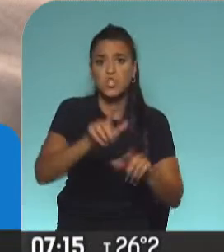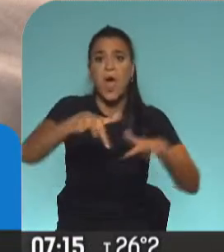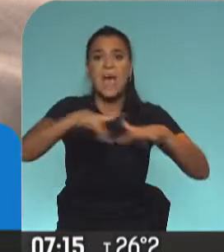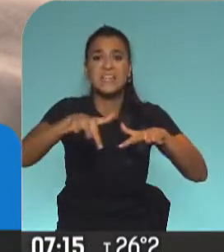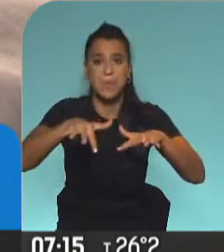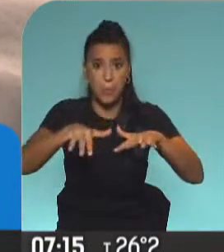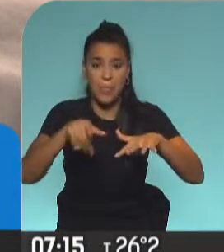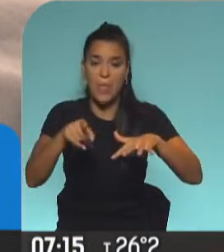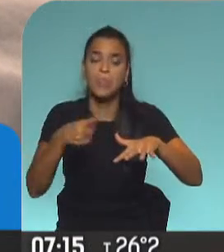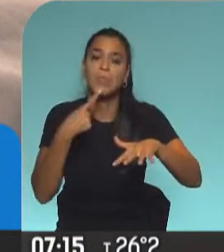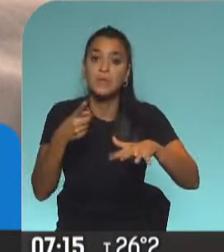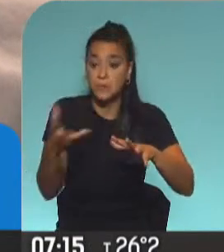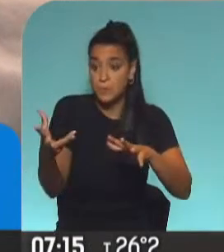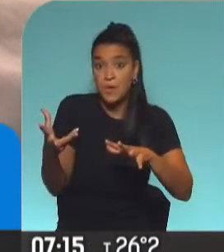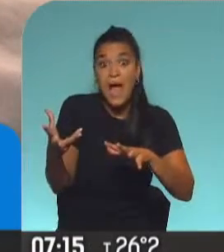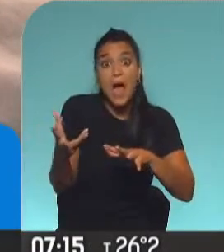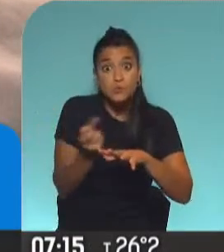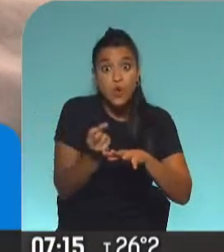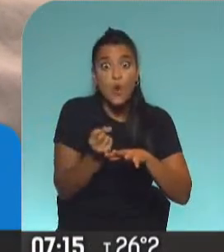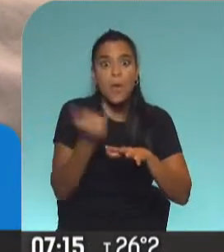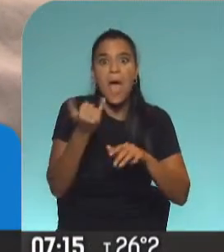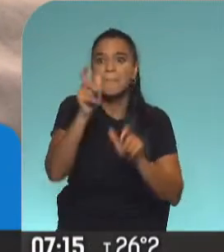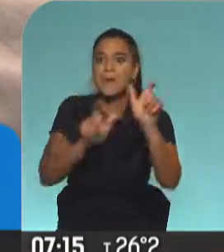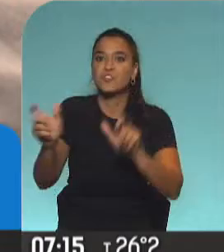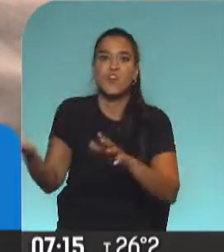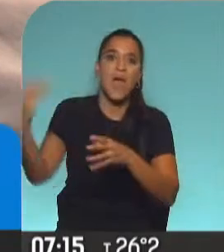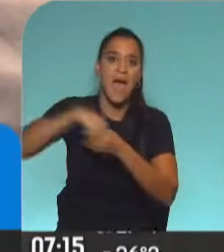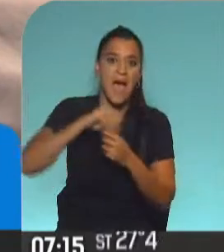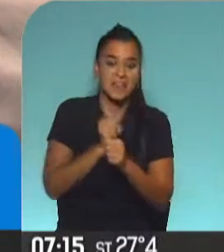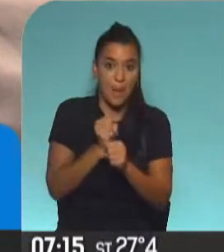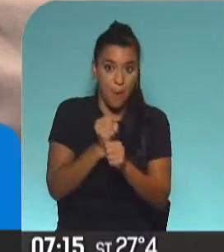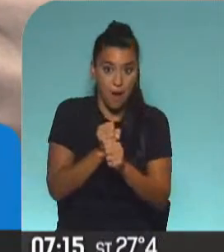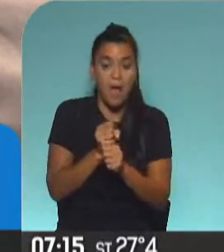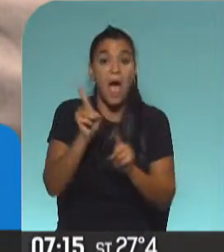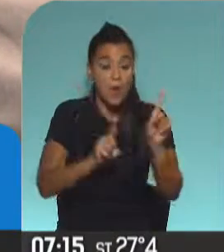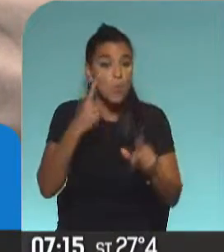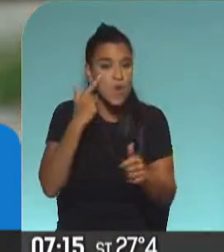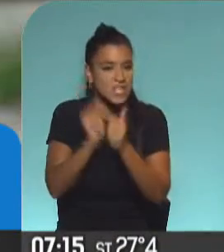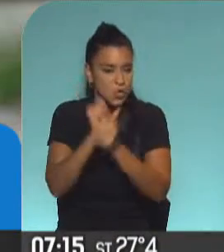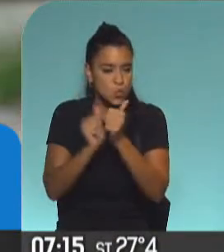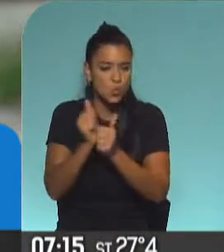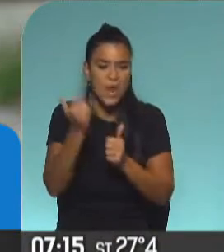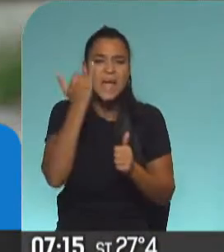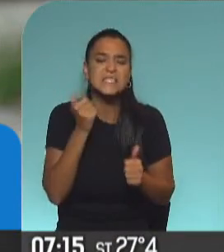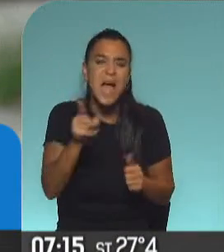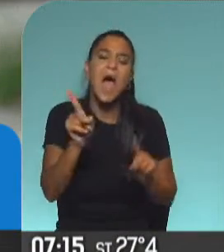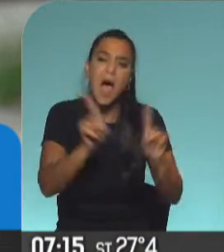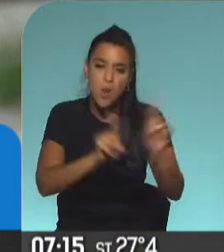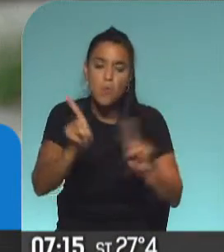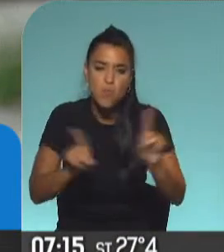la medida que eso se vaya absorbiendo, se va a empezar a tomar personal. Es probable que algunas industrias ya estén llegando, en algunos